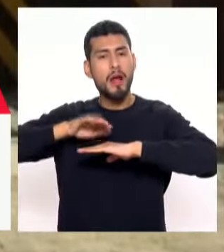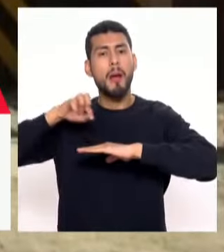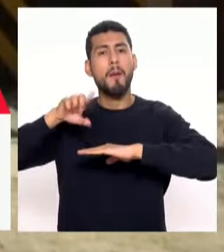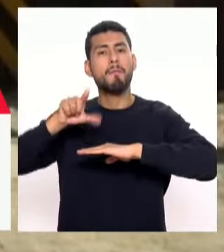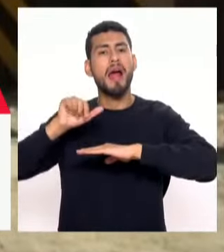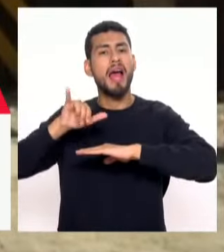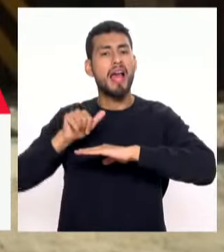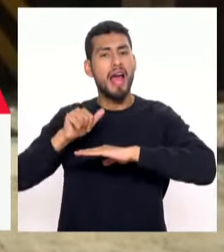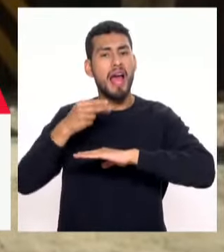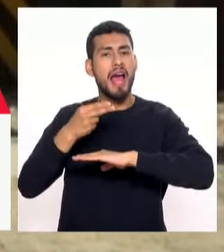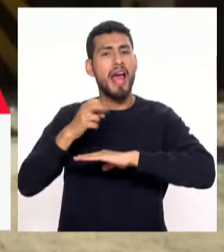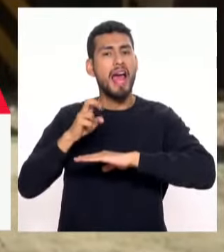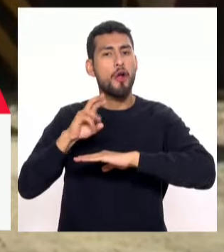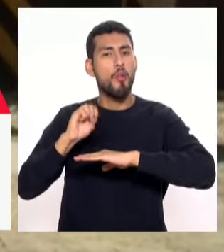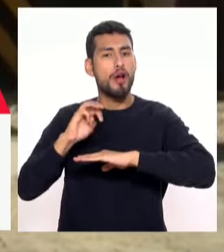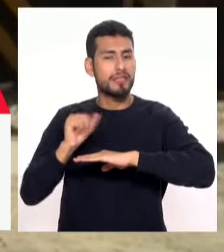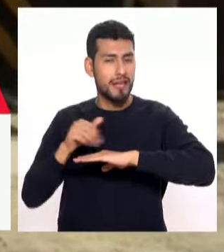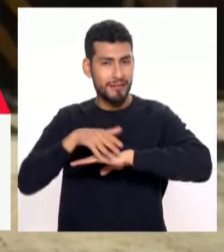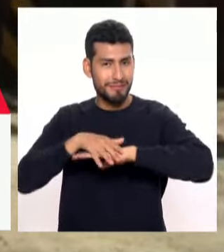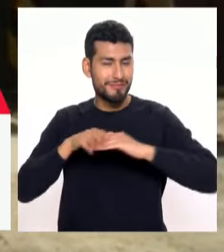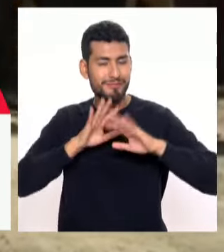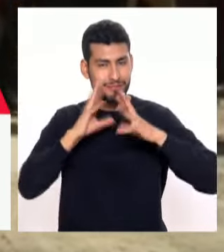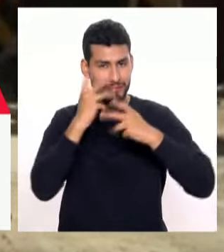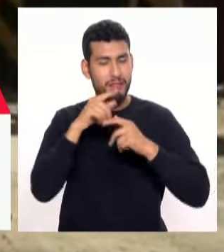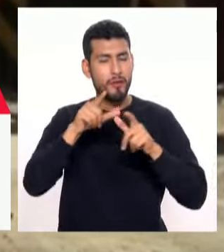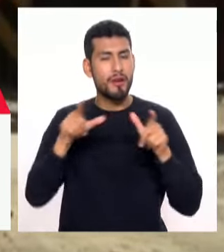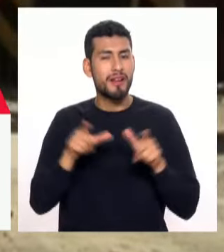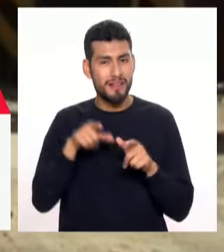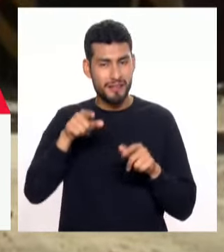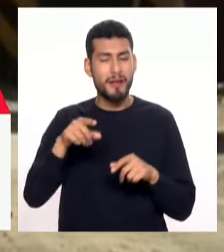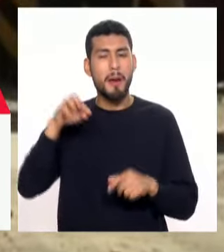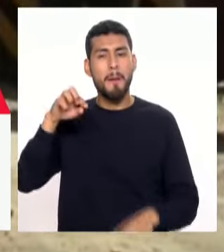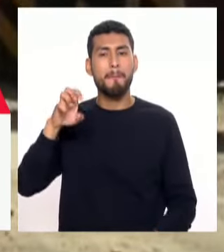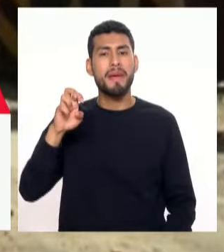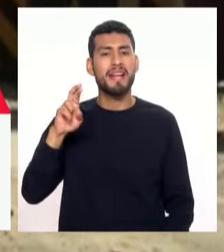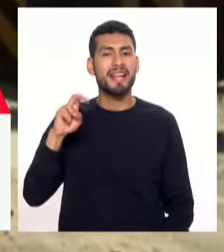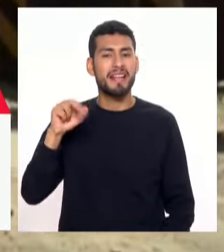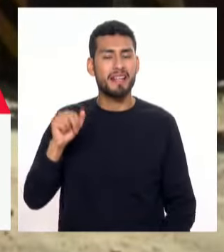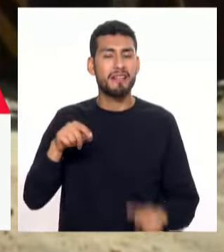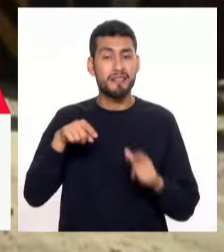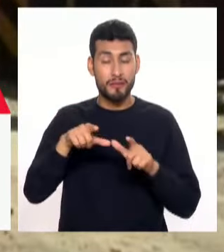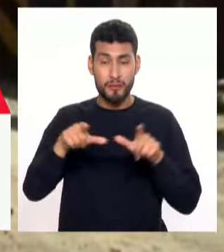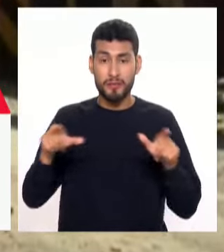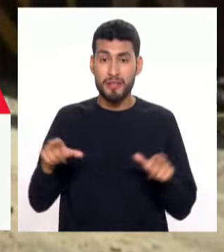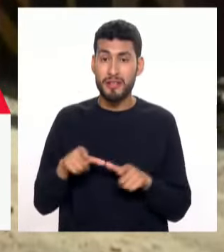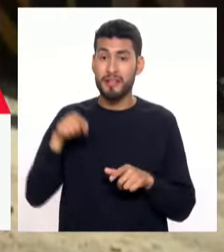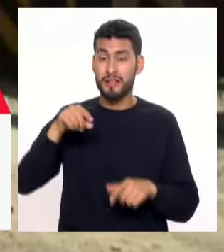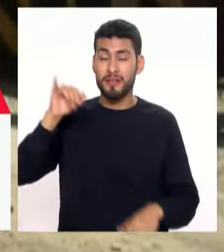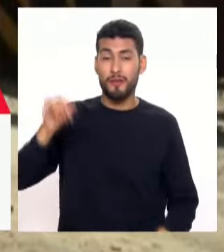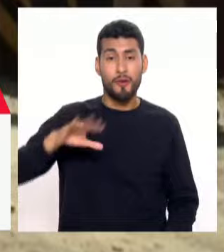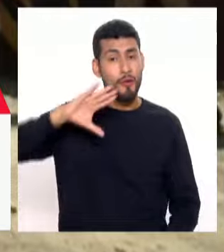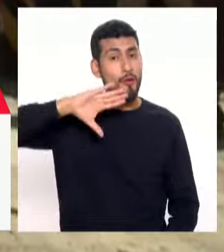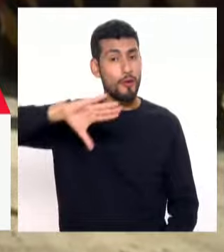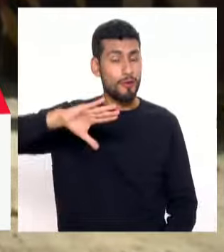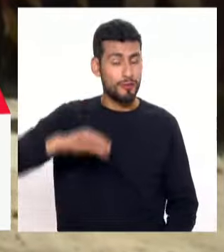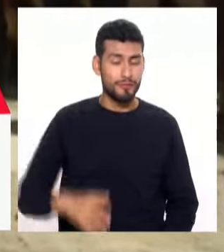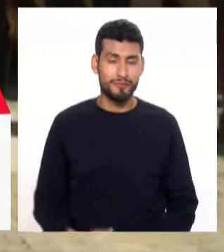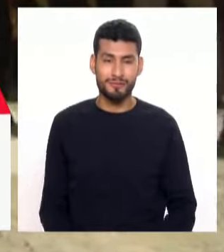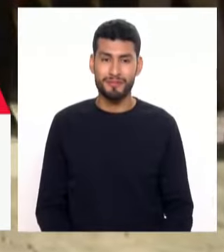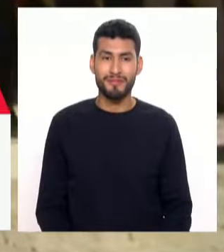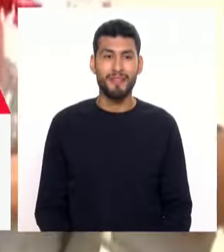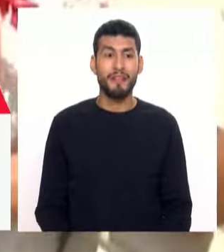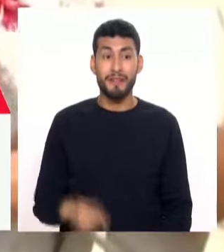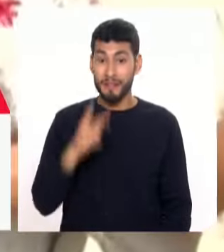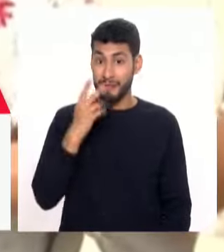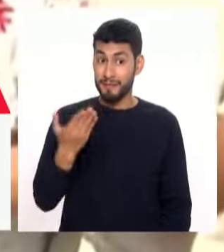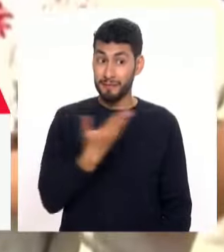Pichanaki y en el distrito del Perené. Estamos ubicados en la provincia de Chanchamayo, departamento de Junín. Ahí